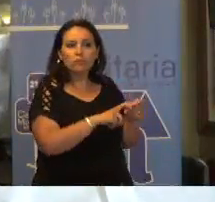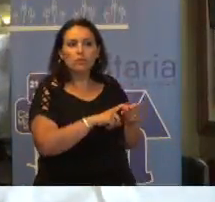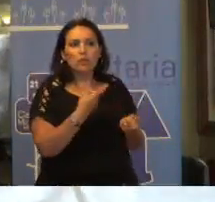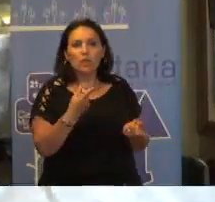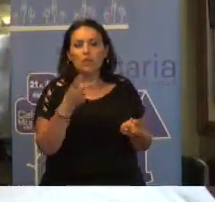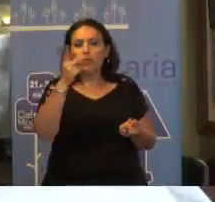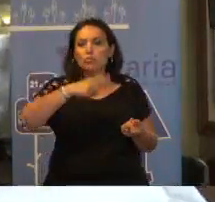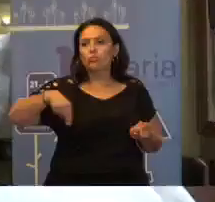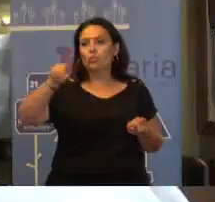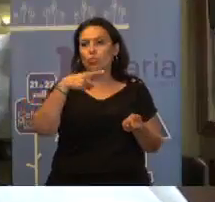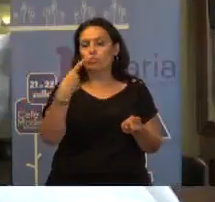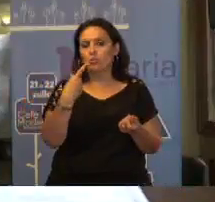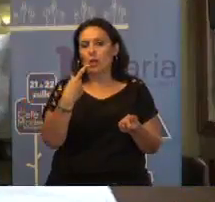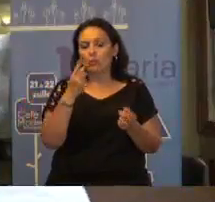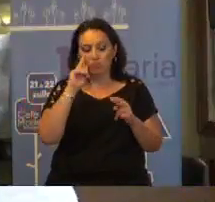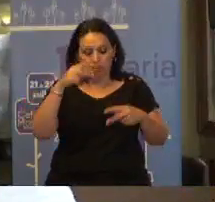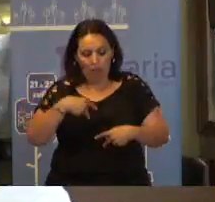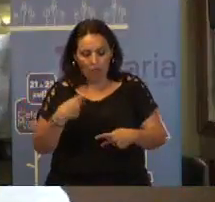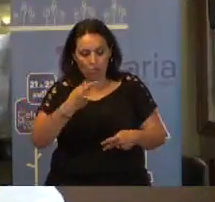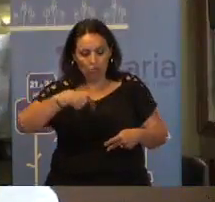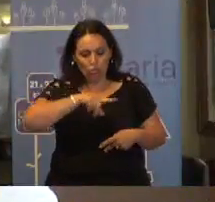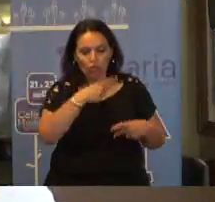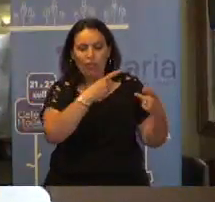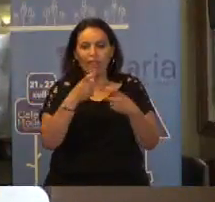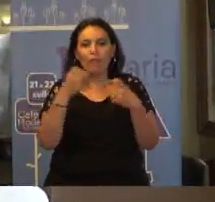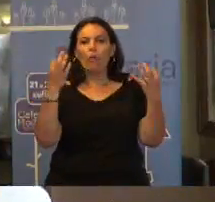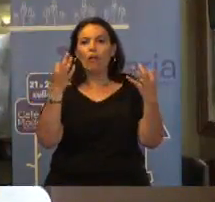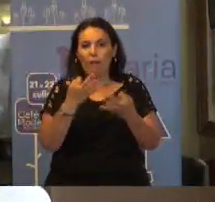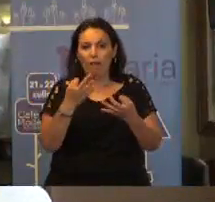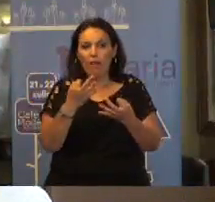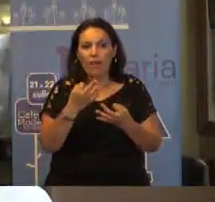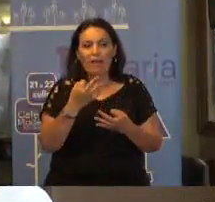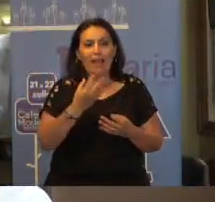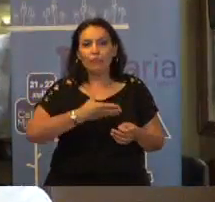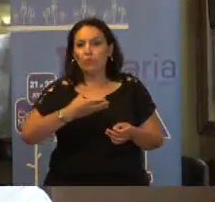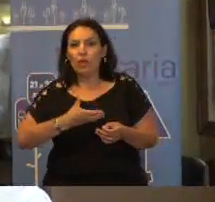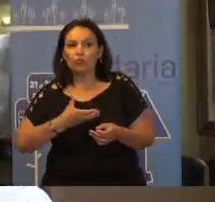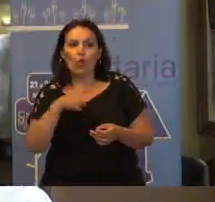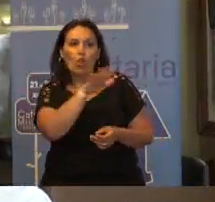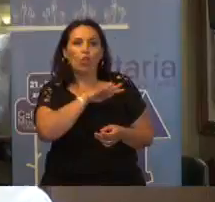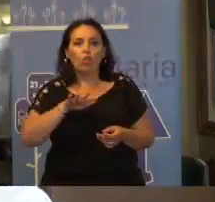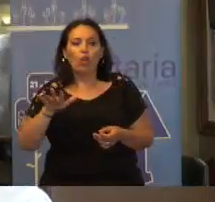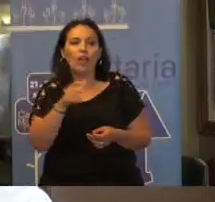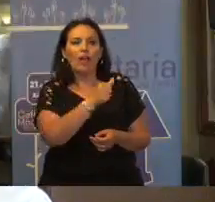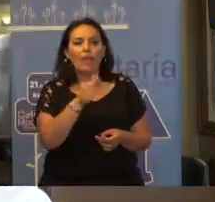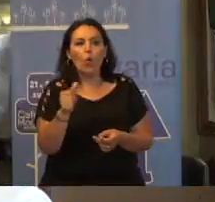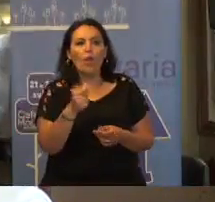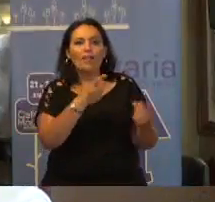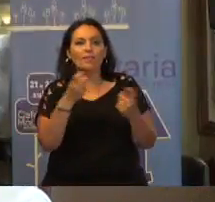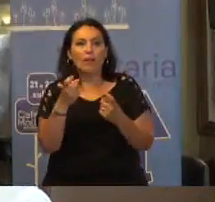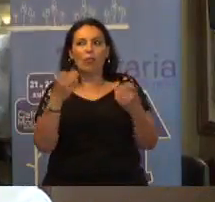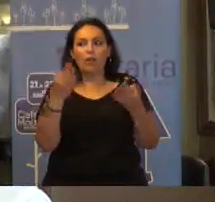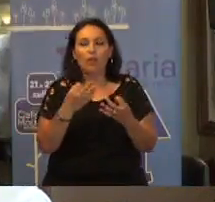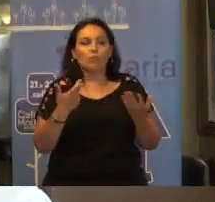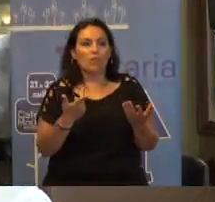digamos cales son as necesidades que temos e como creemos que debemos facer ese camiño en esas dúas vías